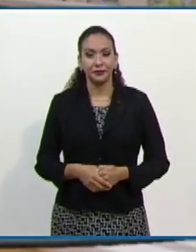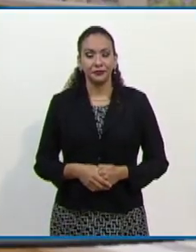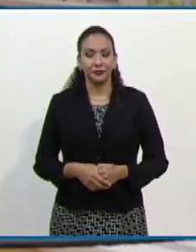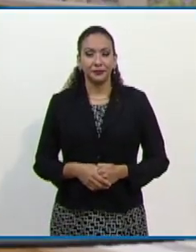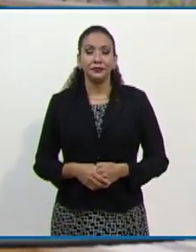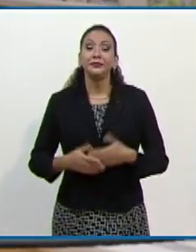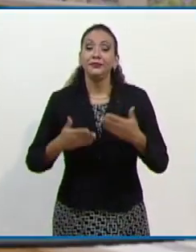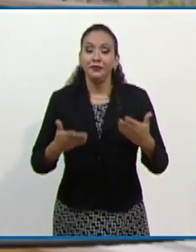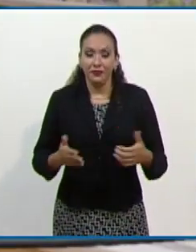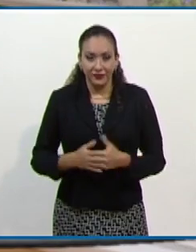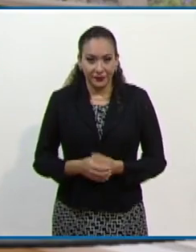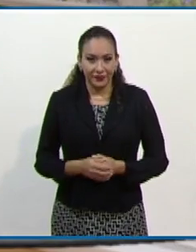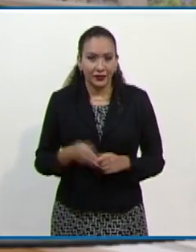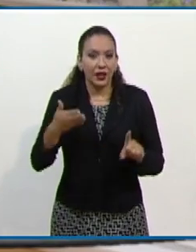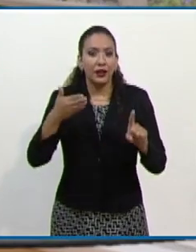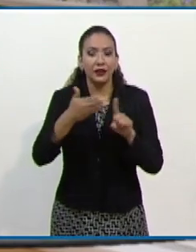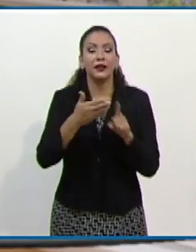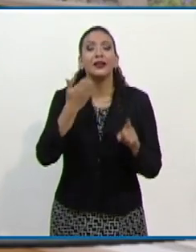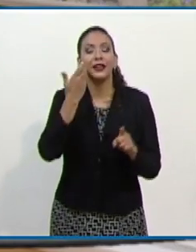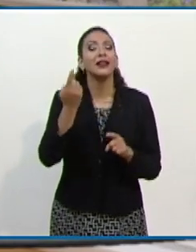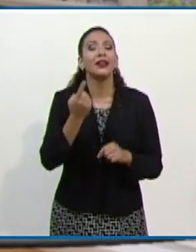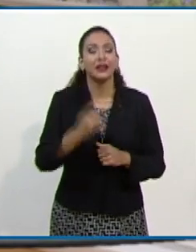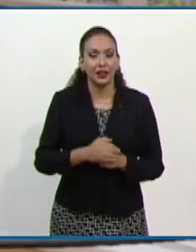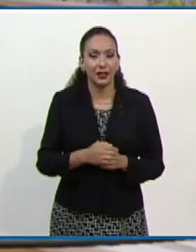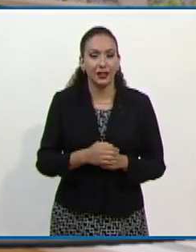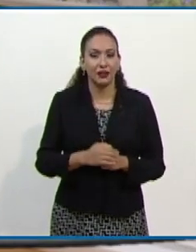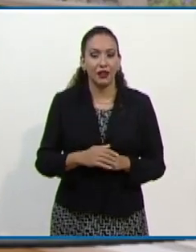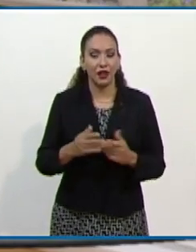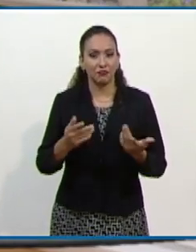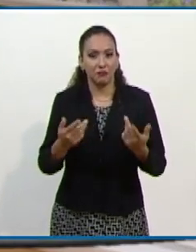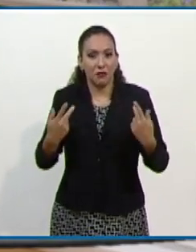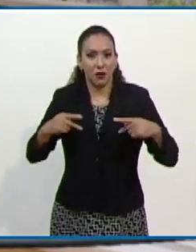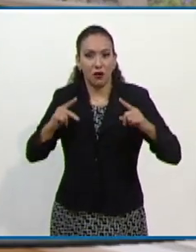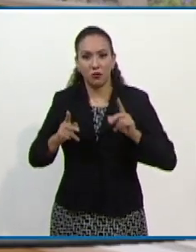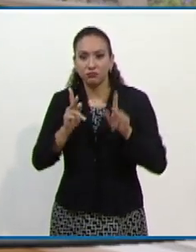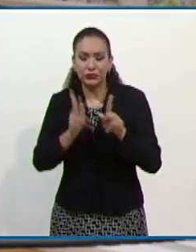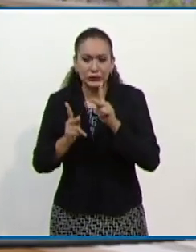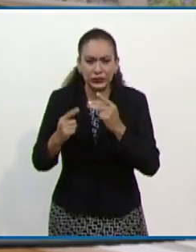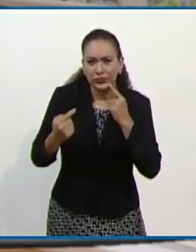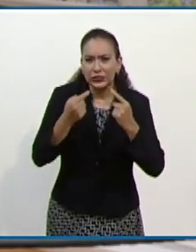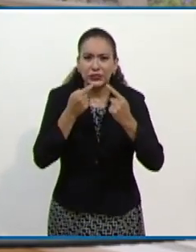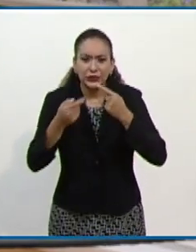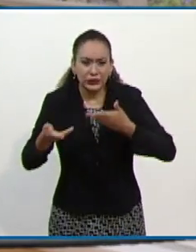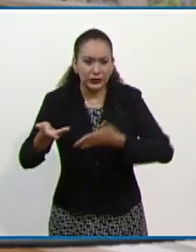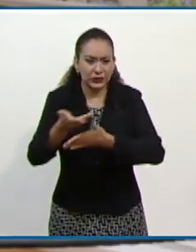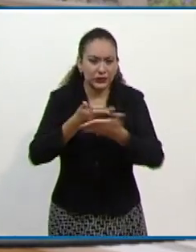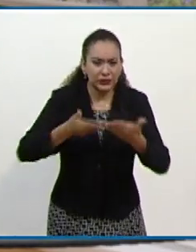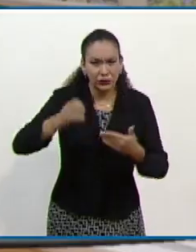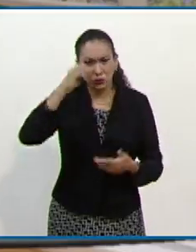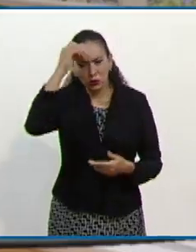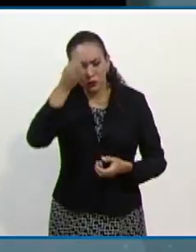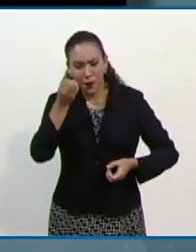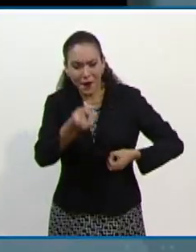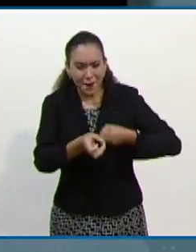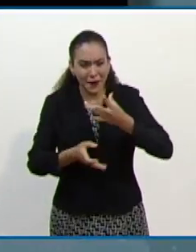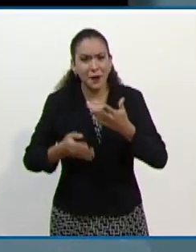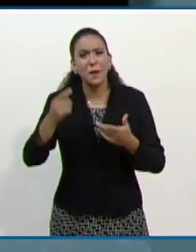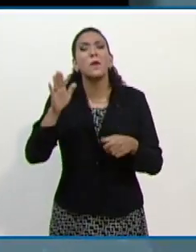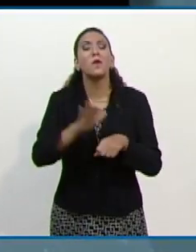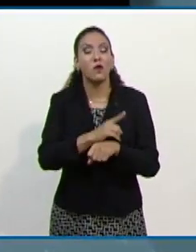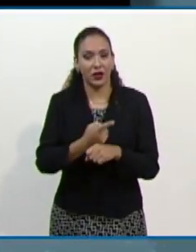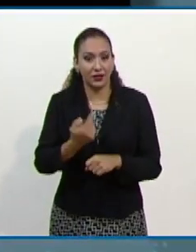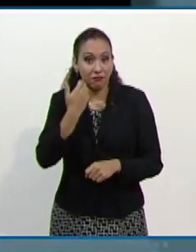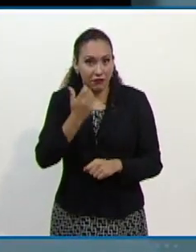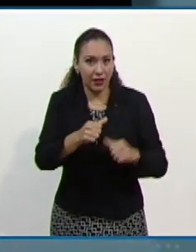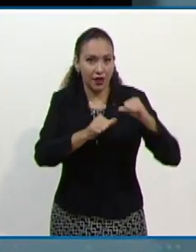Y en este sentido, con el fin de ampliar la esfera de discusión sobre la reforma al Poder Judicial y ofrecer argumentos sustentados en estudios y